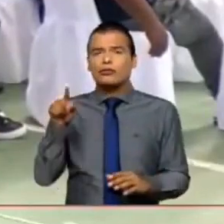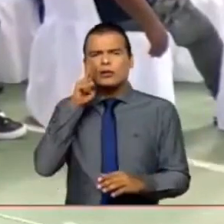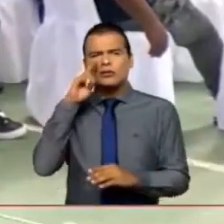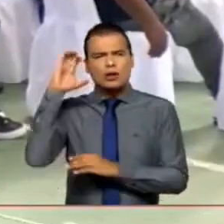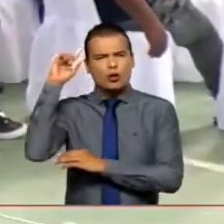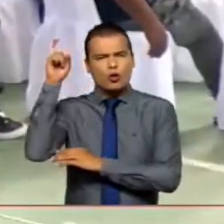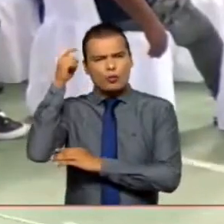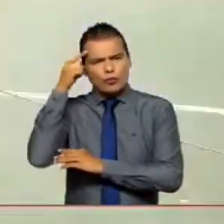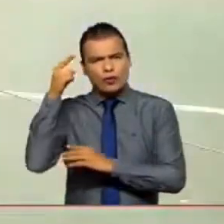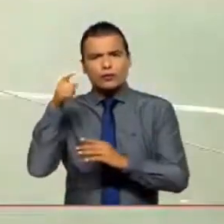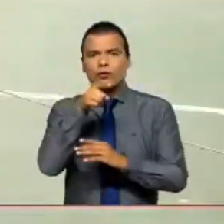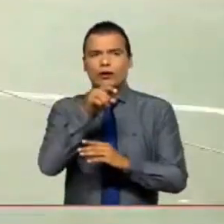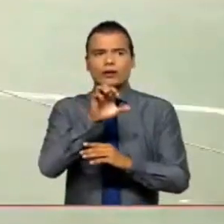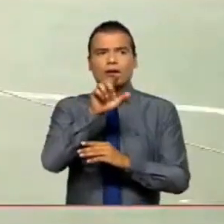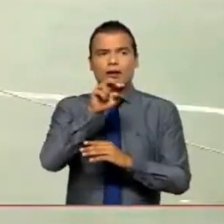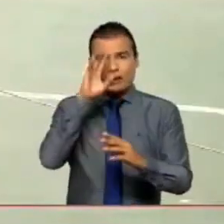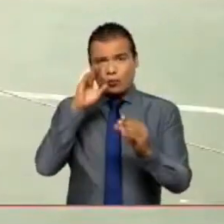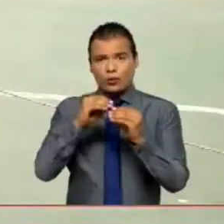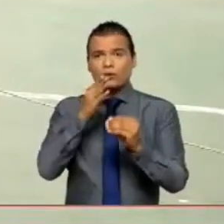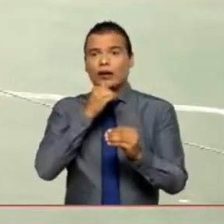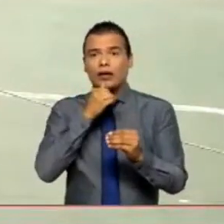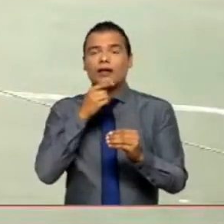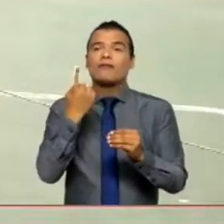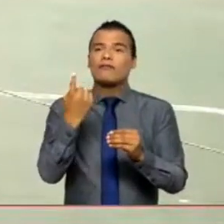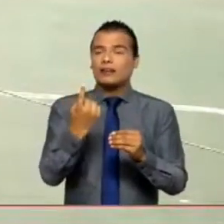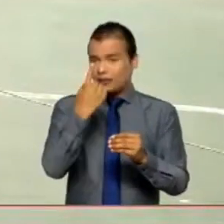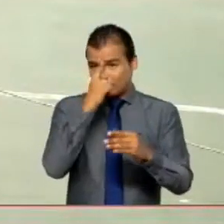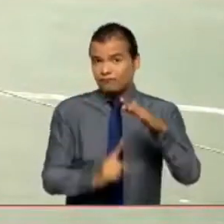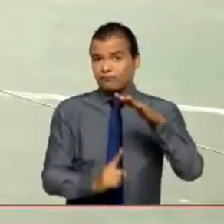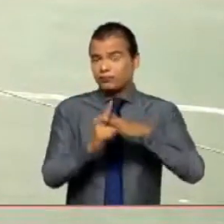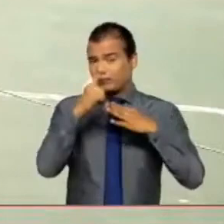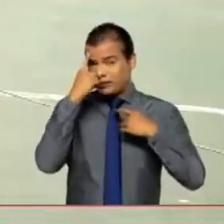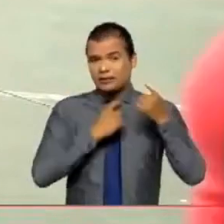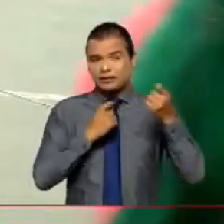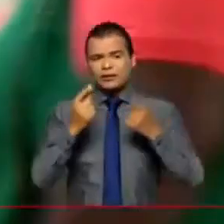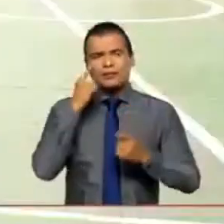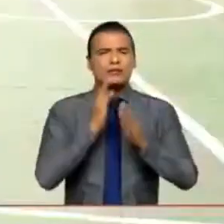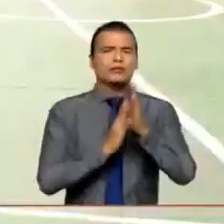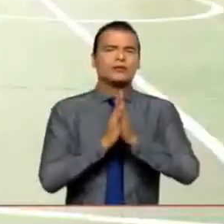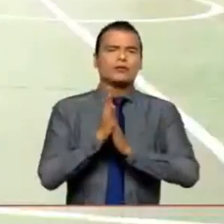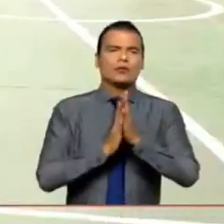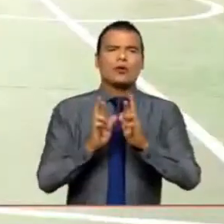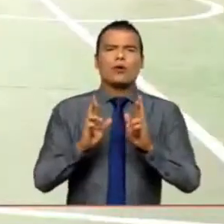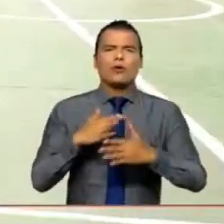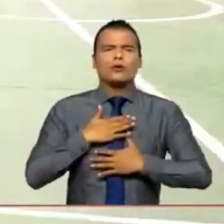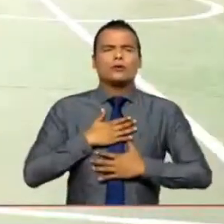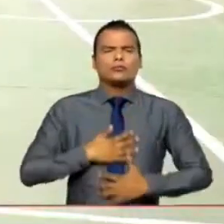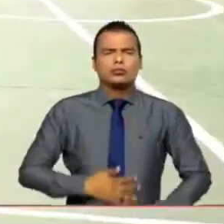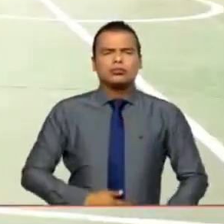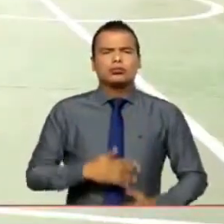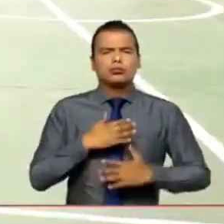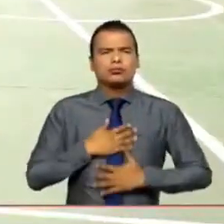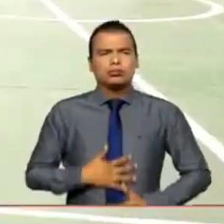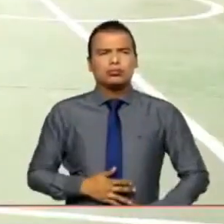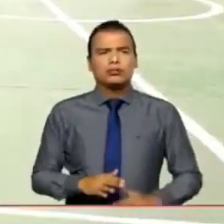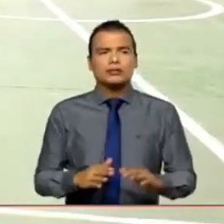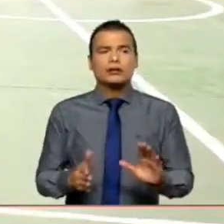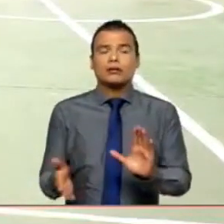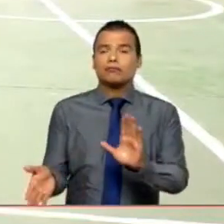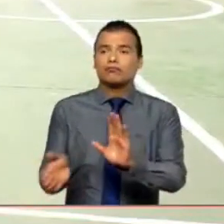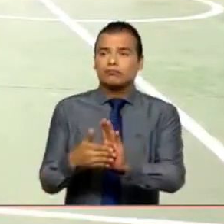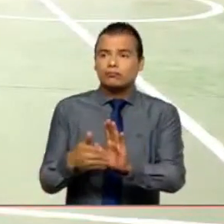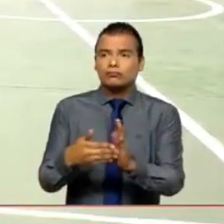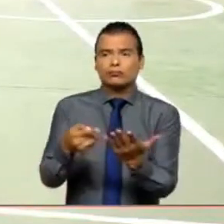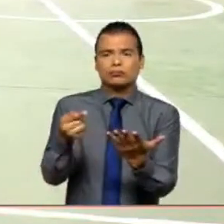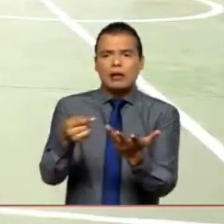tiene que buscar una estrategia. Realmente teníamos la esperanza de una tranquilidad en territorio. Con los elementos claros y clave,